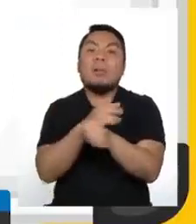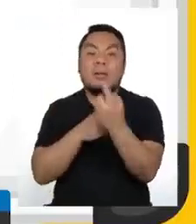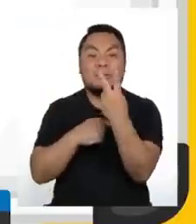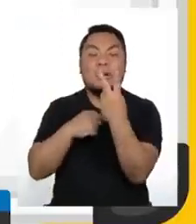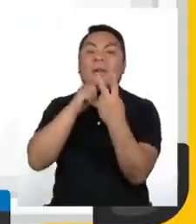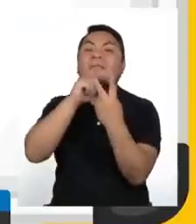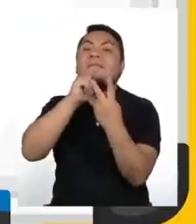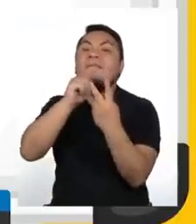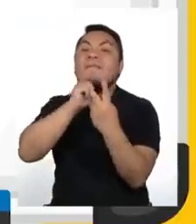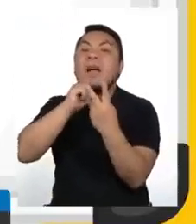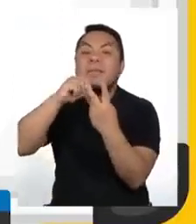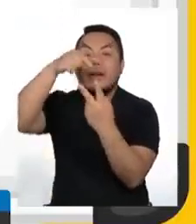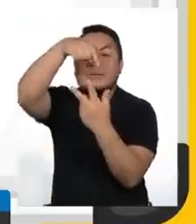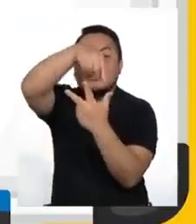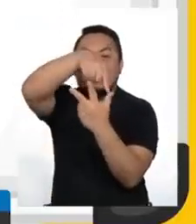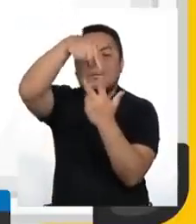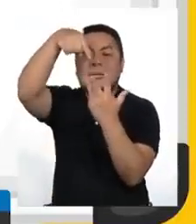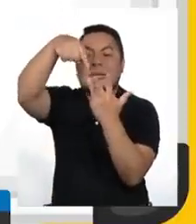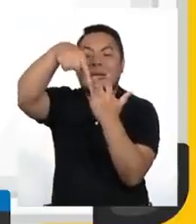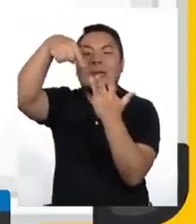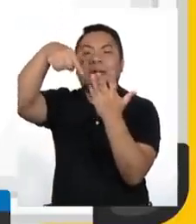tapas para hacer el canje.